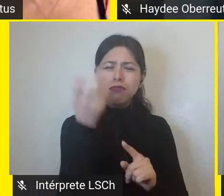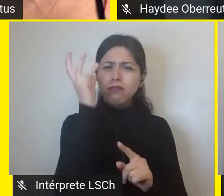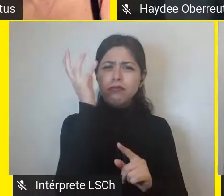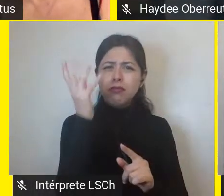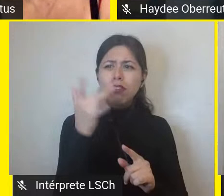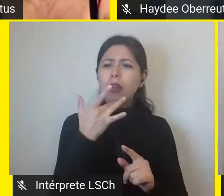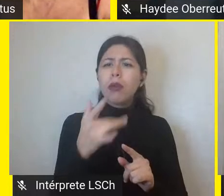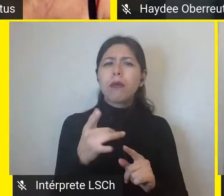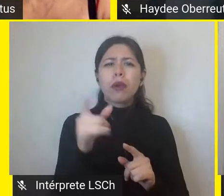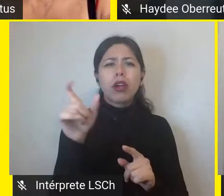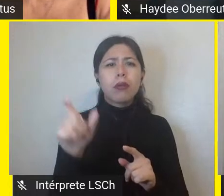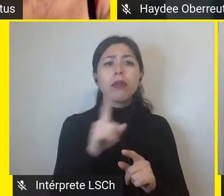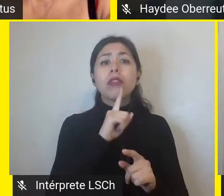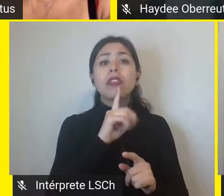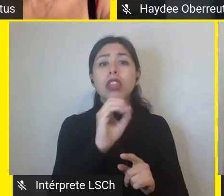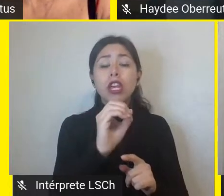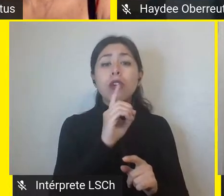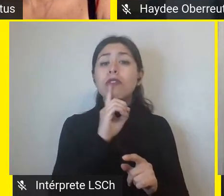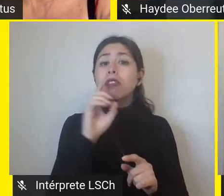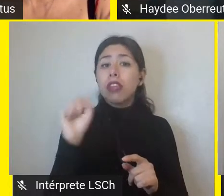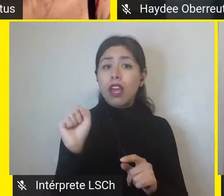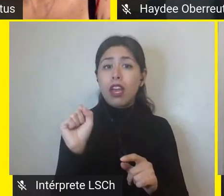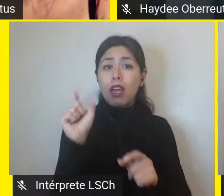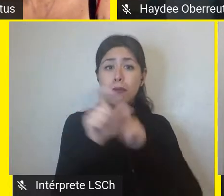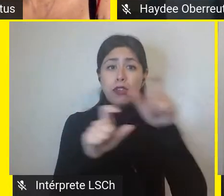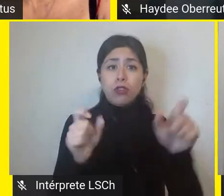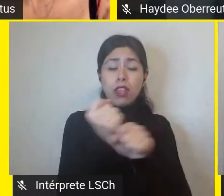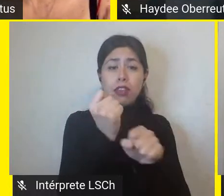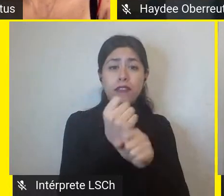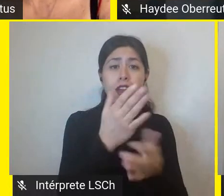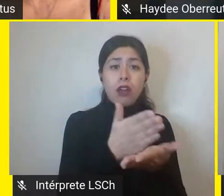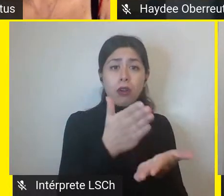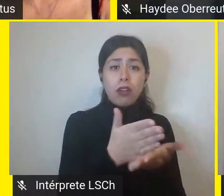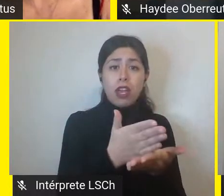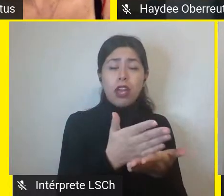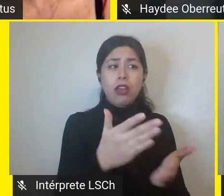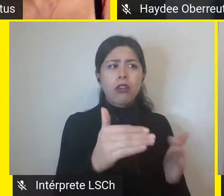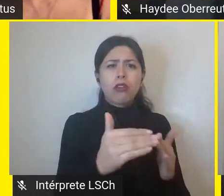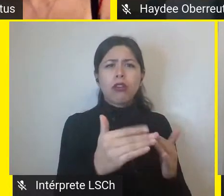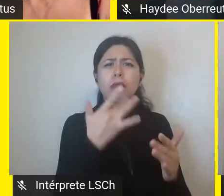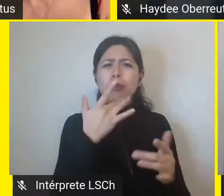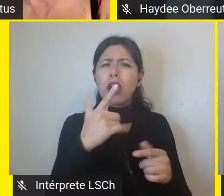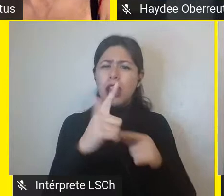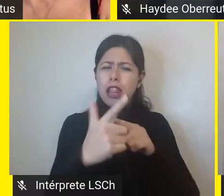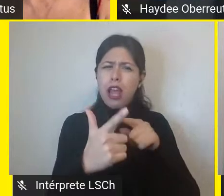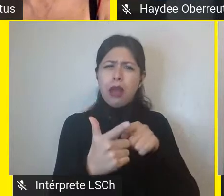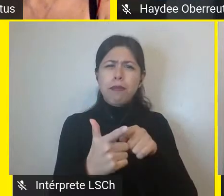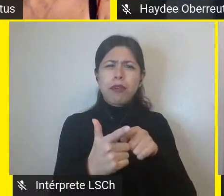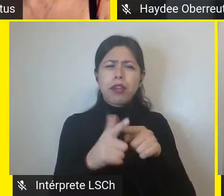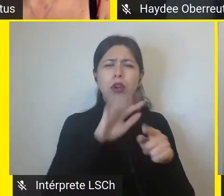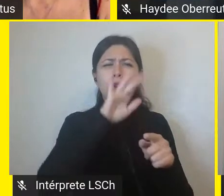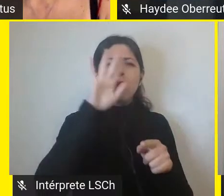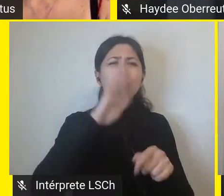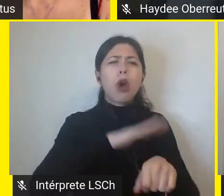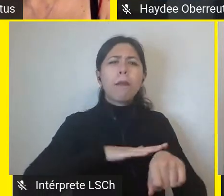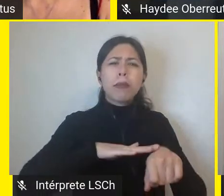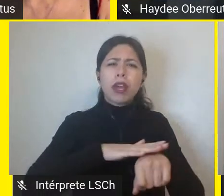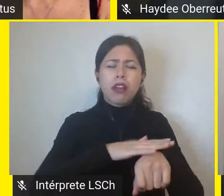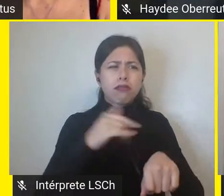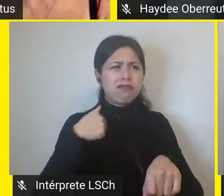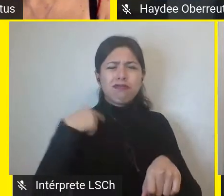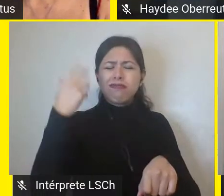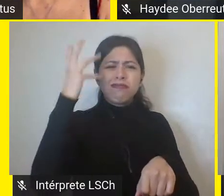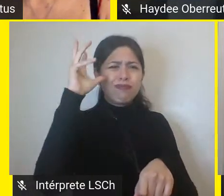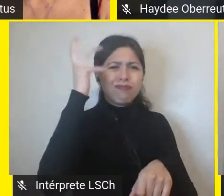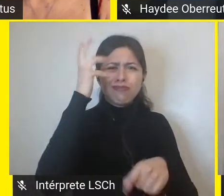le llamaba tío y tía a la gente que trabajaba en los colegios. No entendí por qué había un lápiz que se llamaba color piel. No entendía